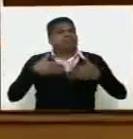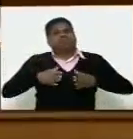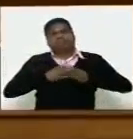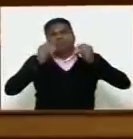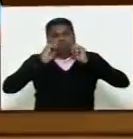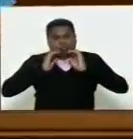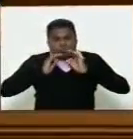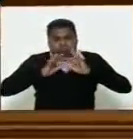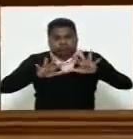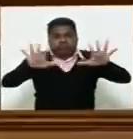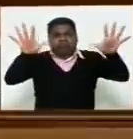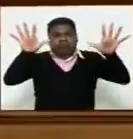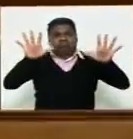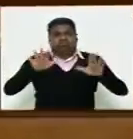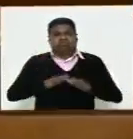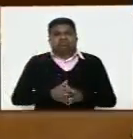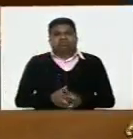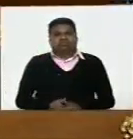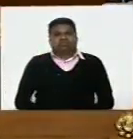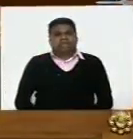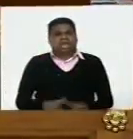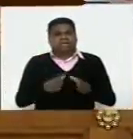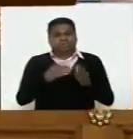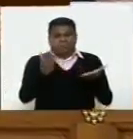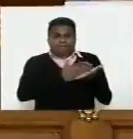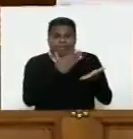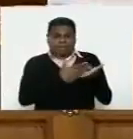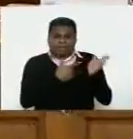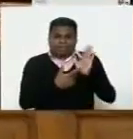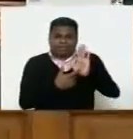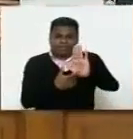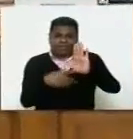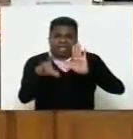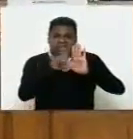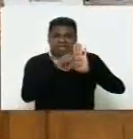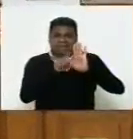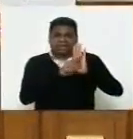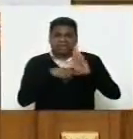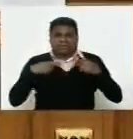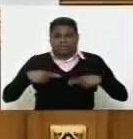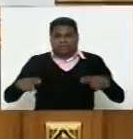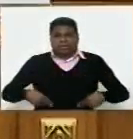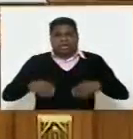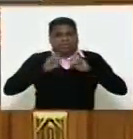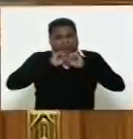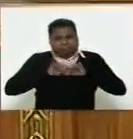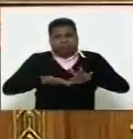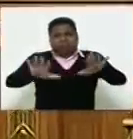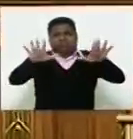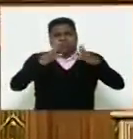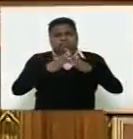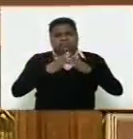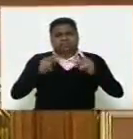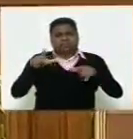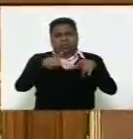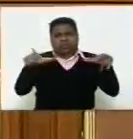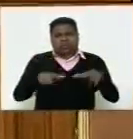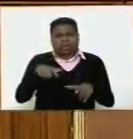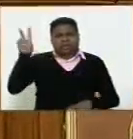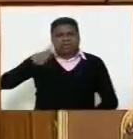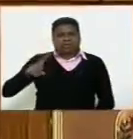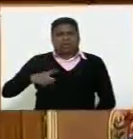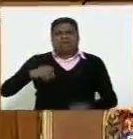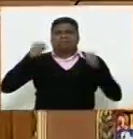mujeres constituyentes, a divulgar el contenido de esta ley por la humanidad en todos los rincones de la patria venezolana. ¡Que vivan las